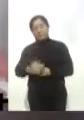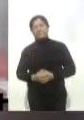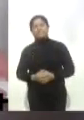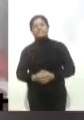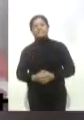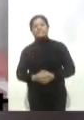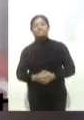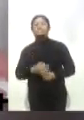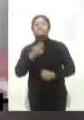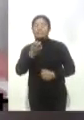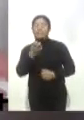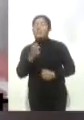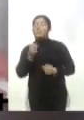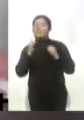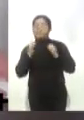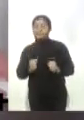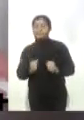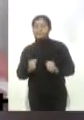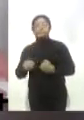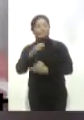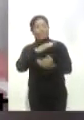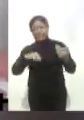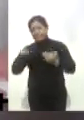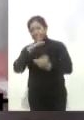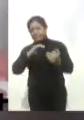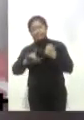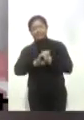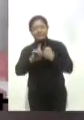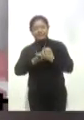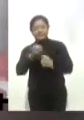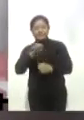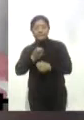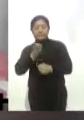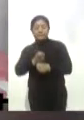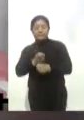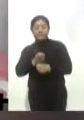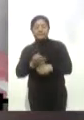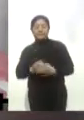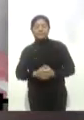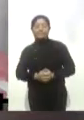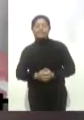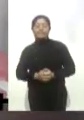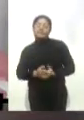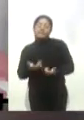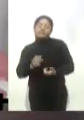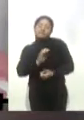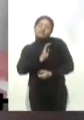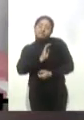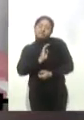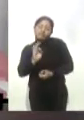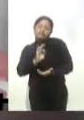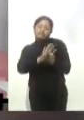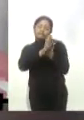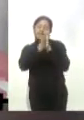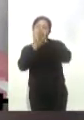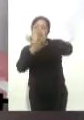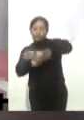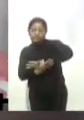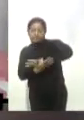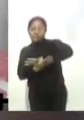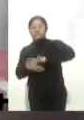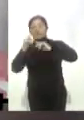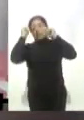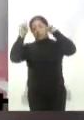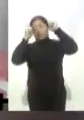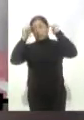información, sin duda alguna, la condición sanitaria por la que estamos atravesando nos ha llevado a modificar nuestra vida. El turismo es una de